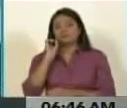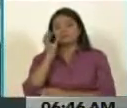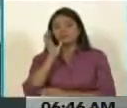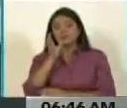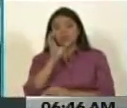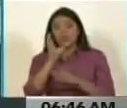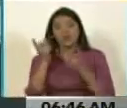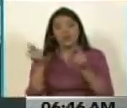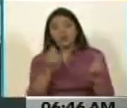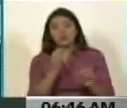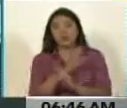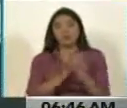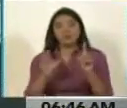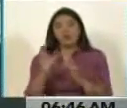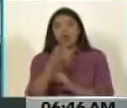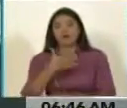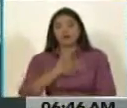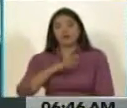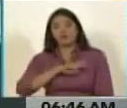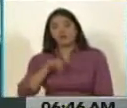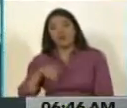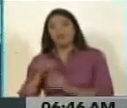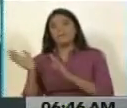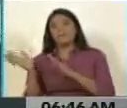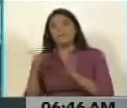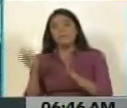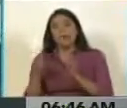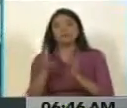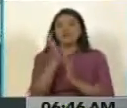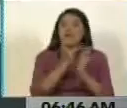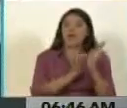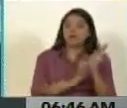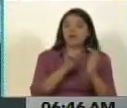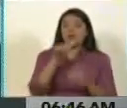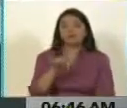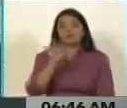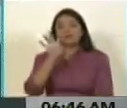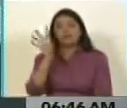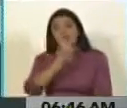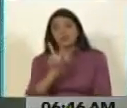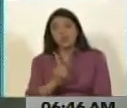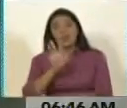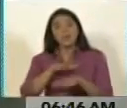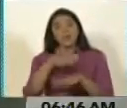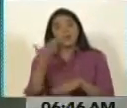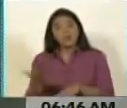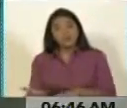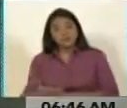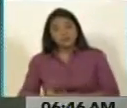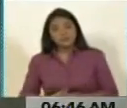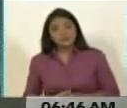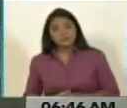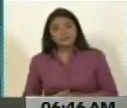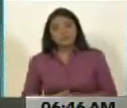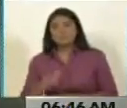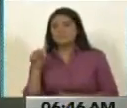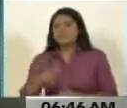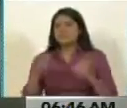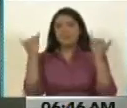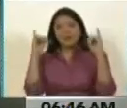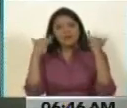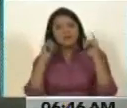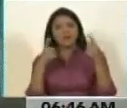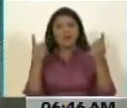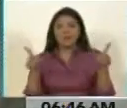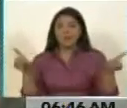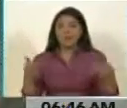que nosotros desarrollamos entre marzo y abril en nuestro país. ¿Por qué? Porque esta fiesta de la música que